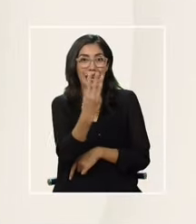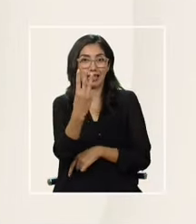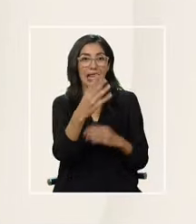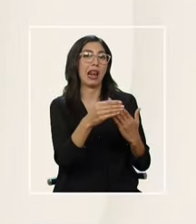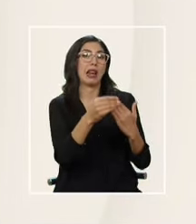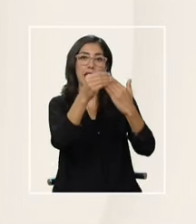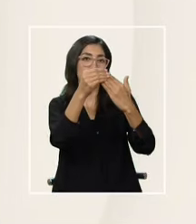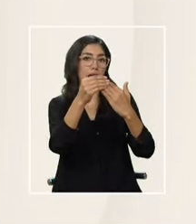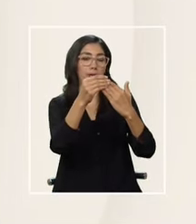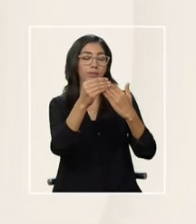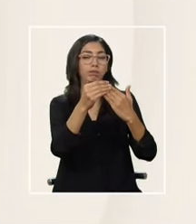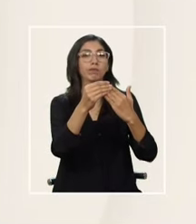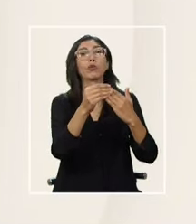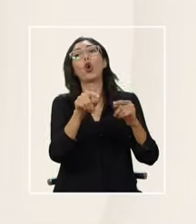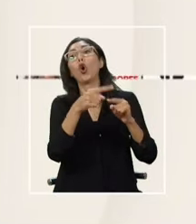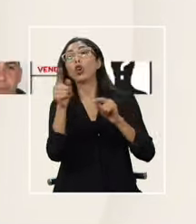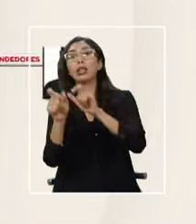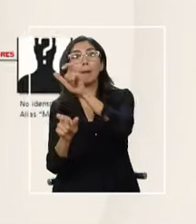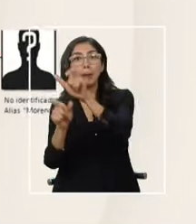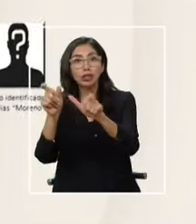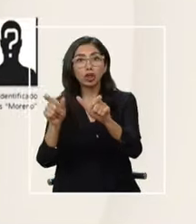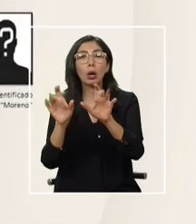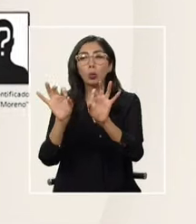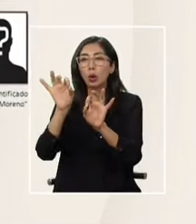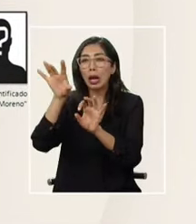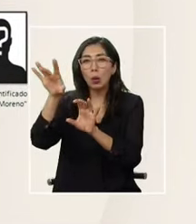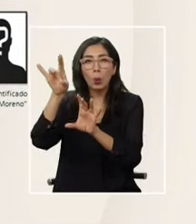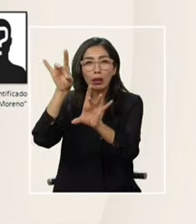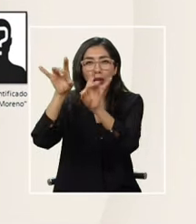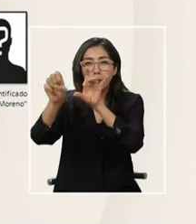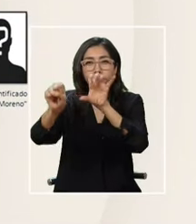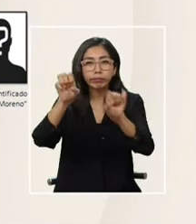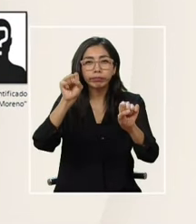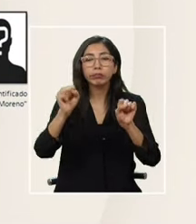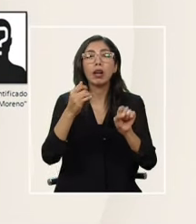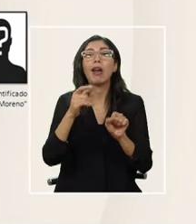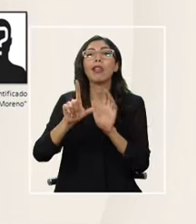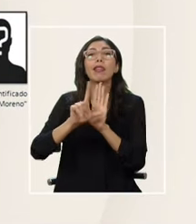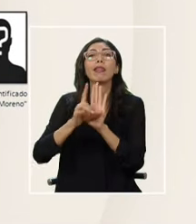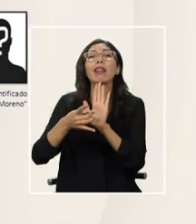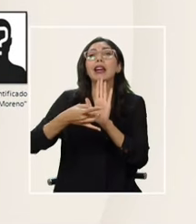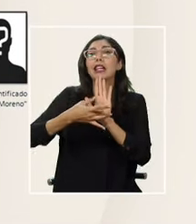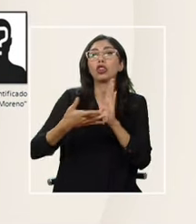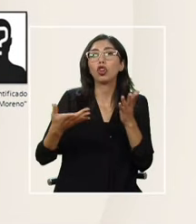los integrantes de la banda fueron encontrados y relacionados al delito por la interceptación de las